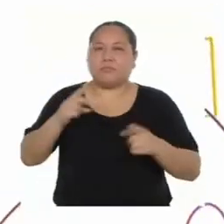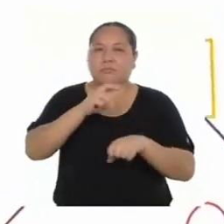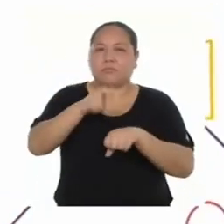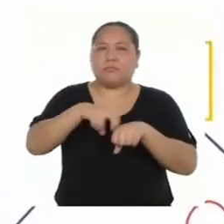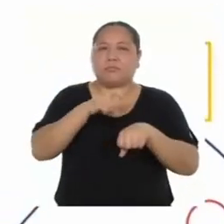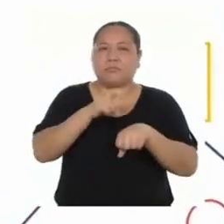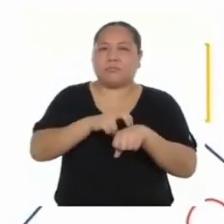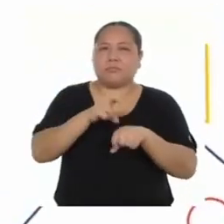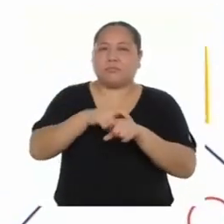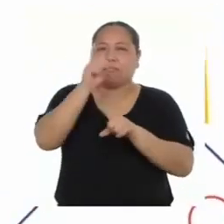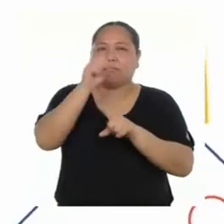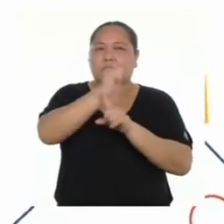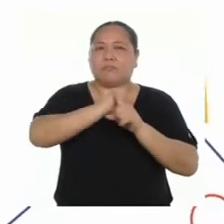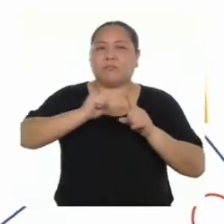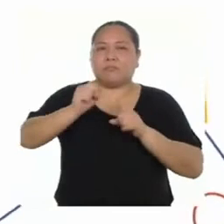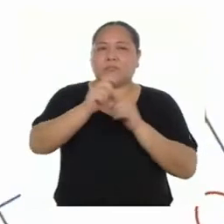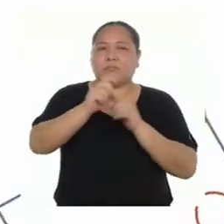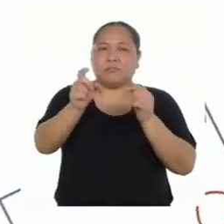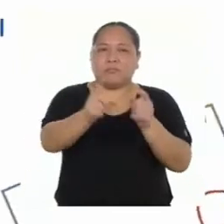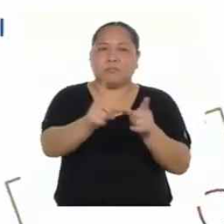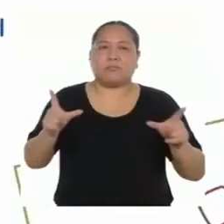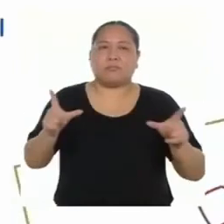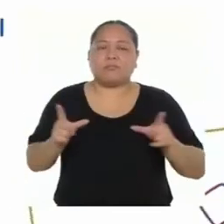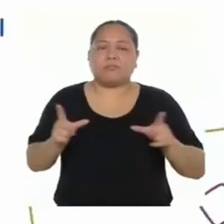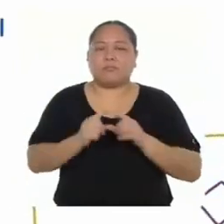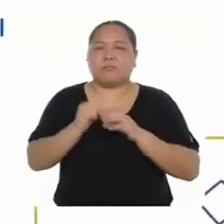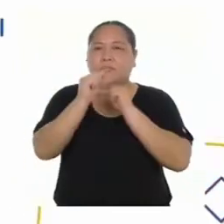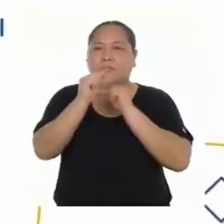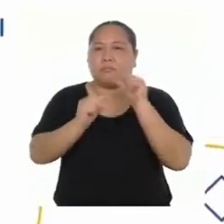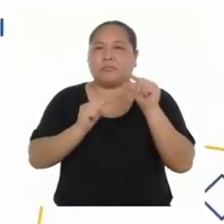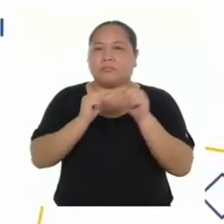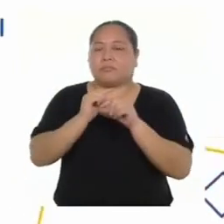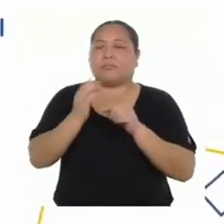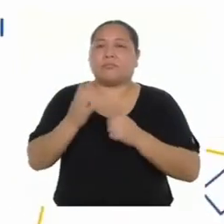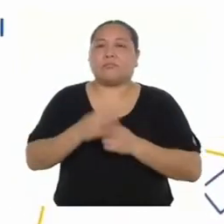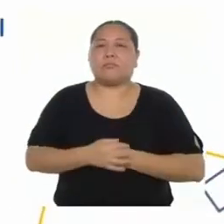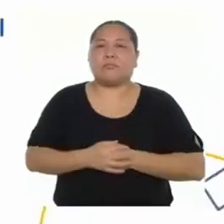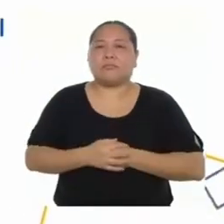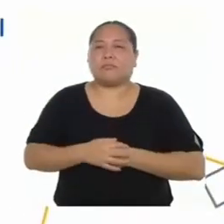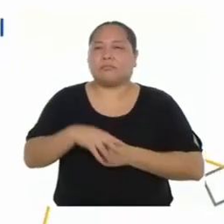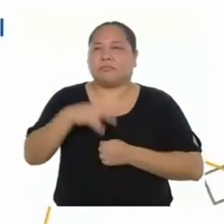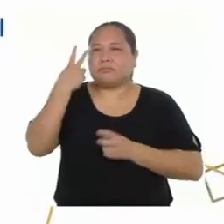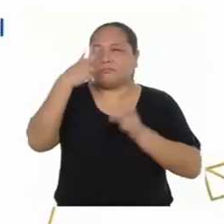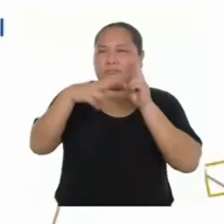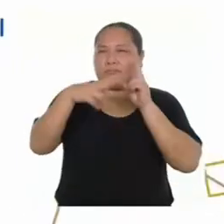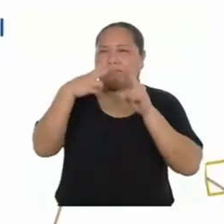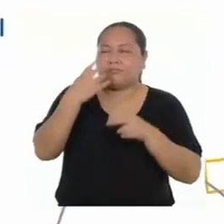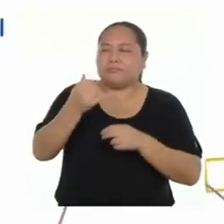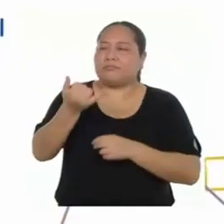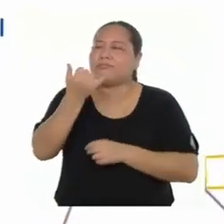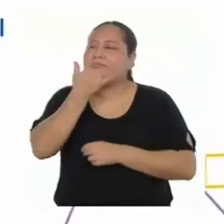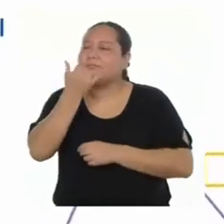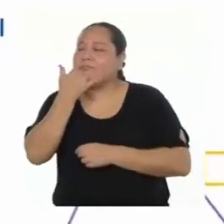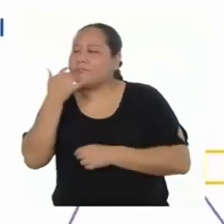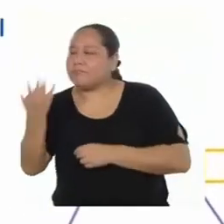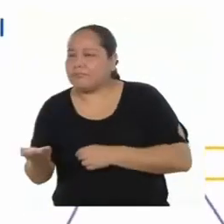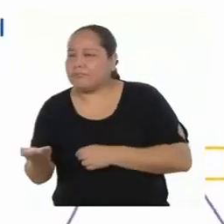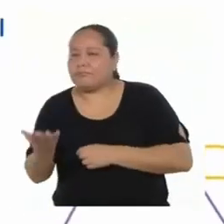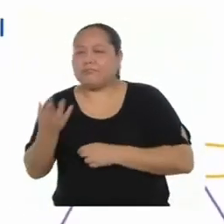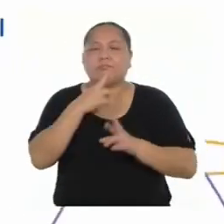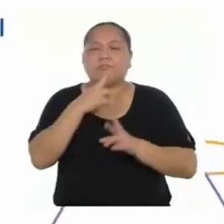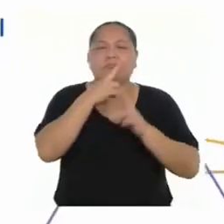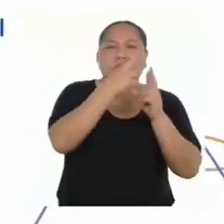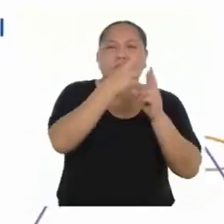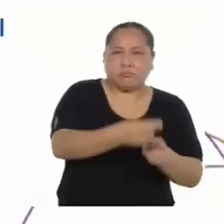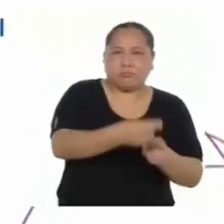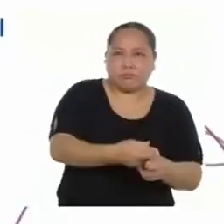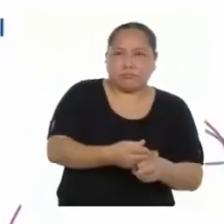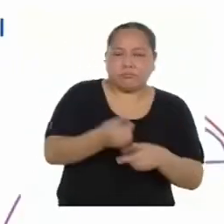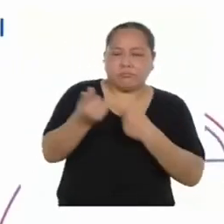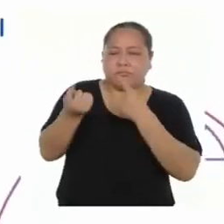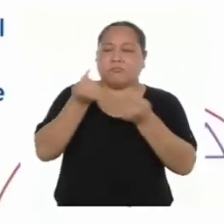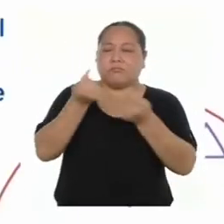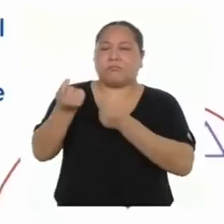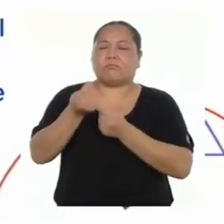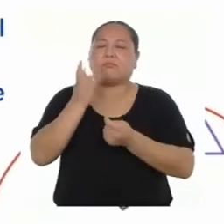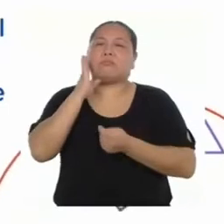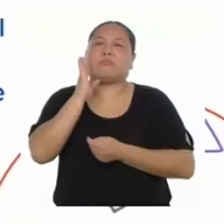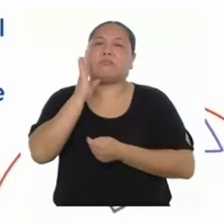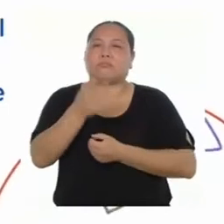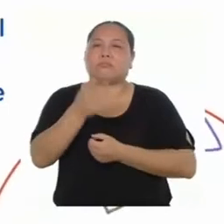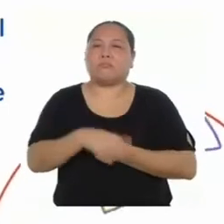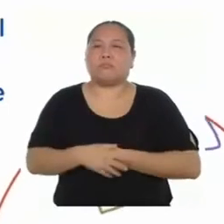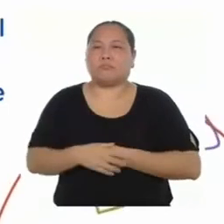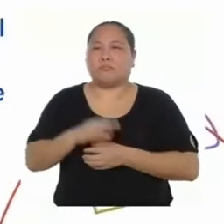sociales de mi espacio geográfico. Reconozco las causas y consecuencias del problema en el manejo de residuos